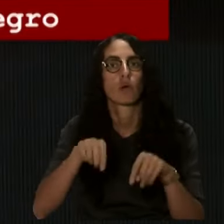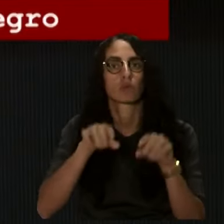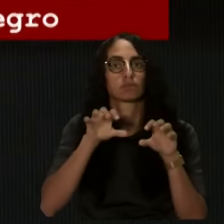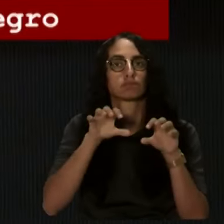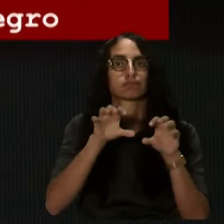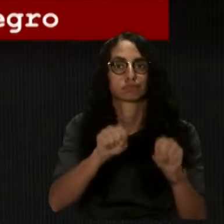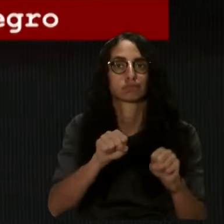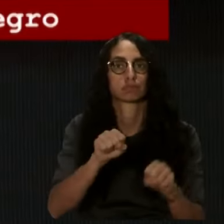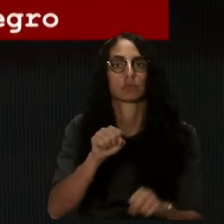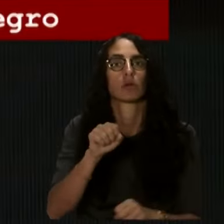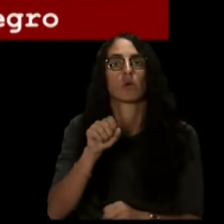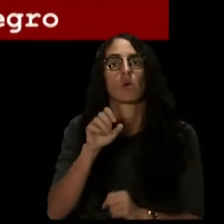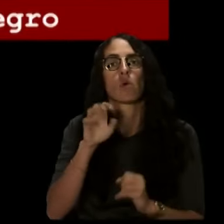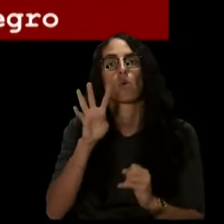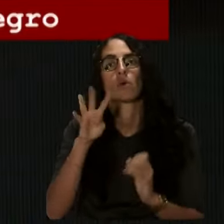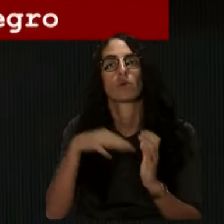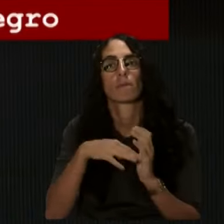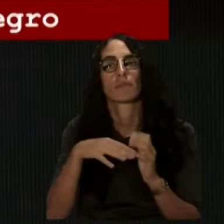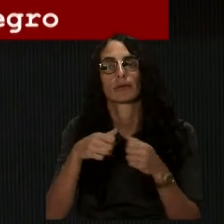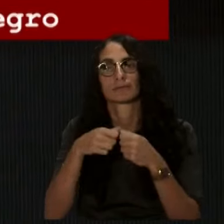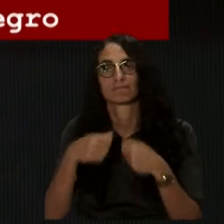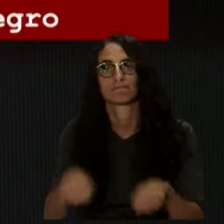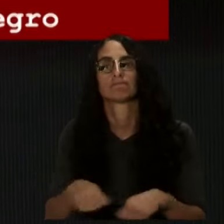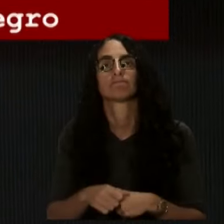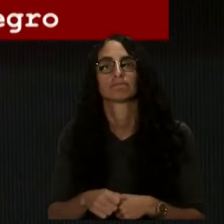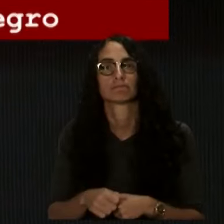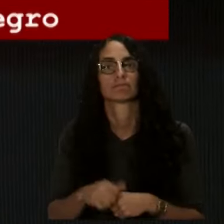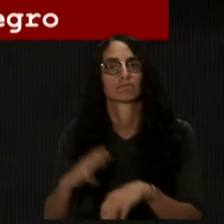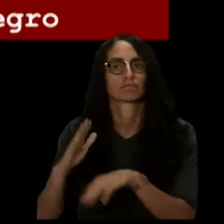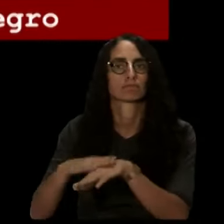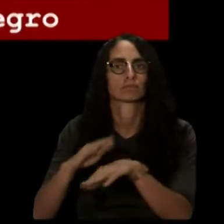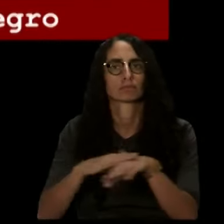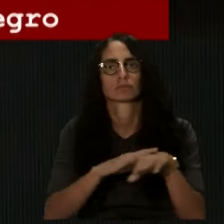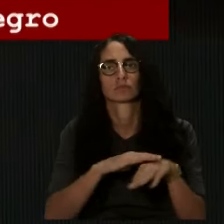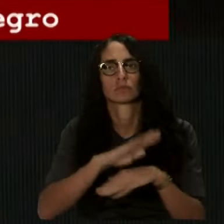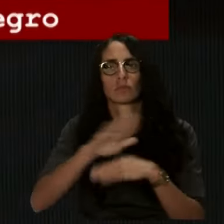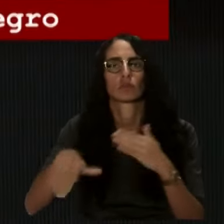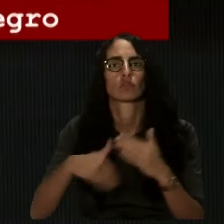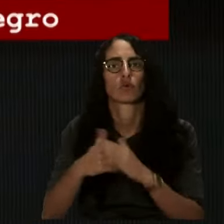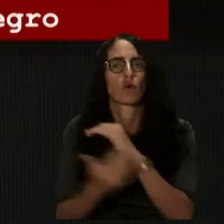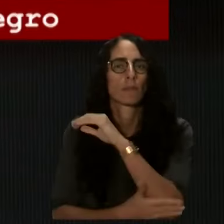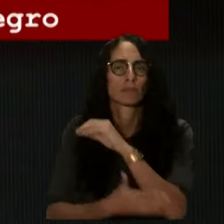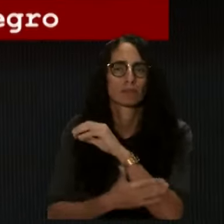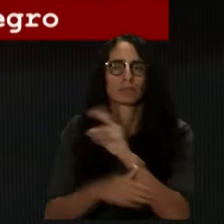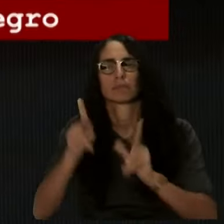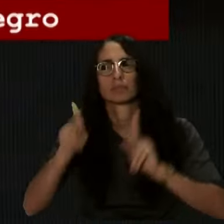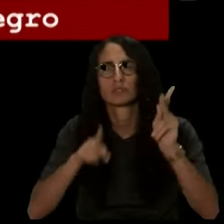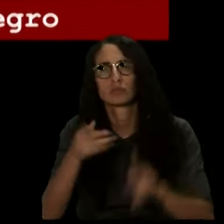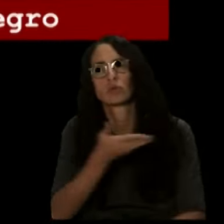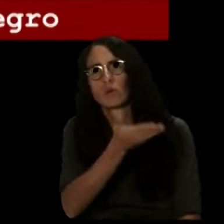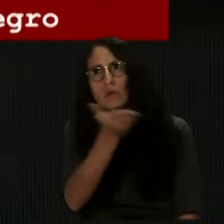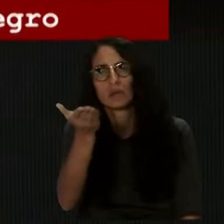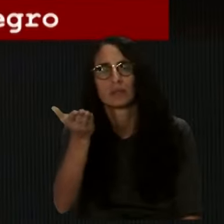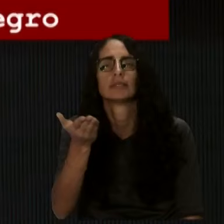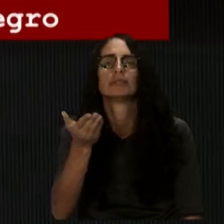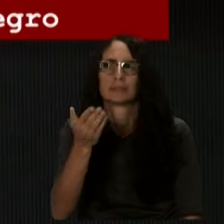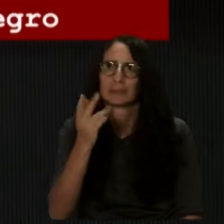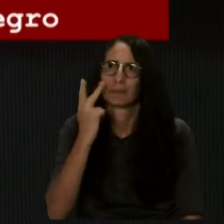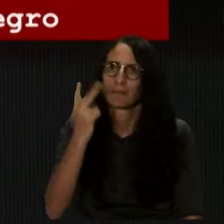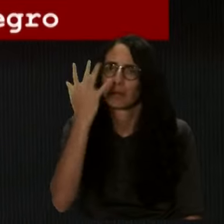400,000 de fianzas le solicitamos a a a todo el país que observe bien a este